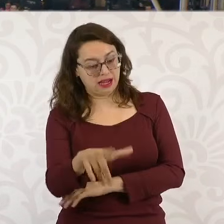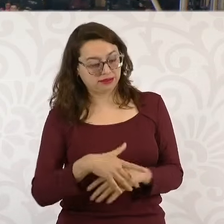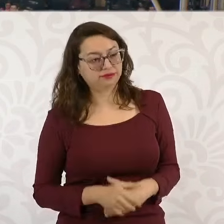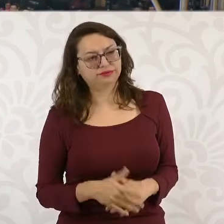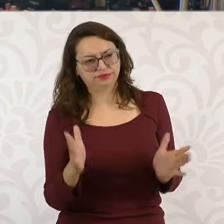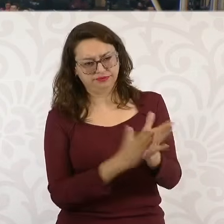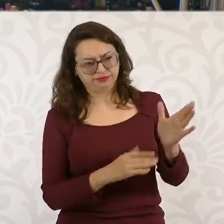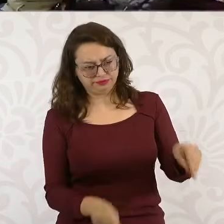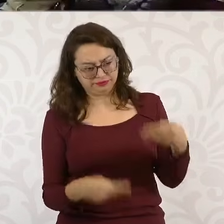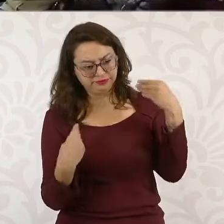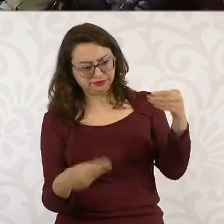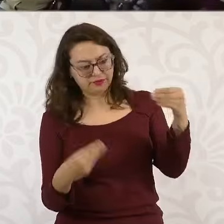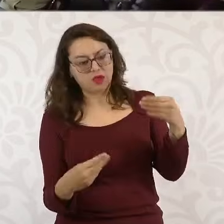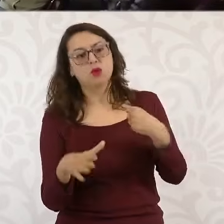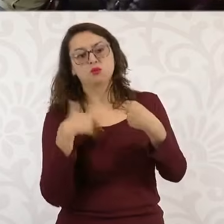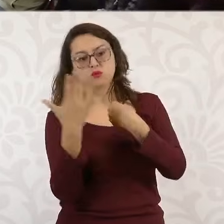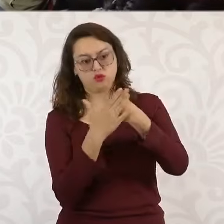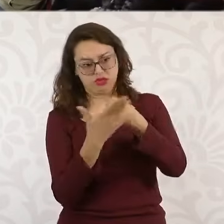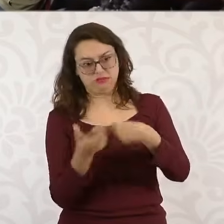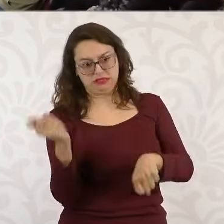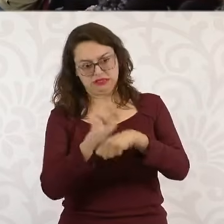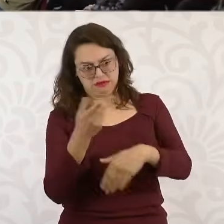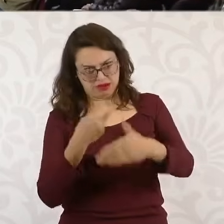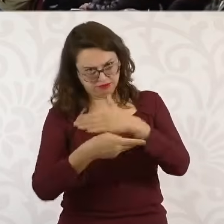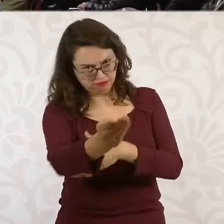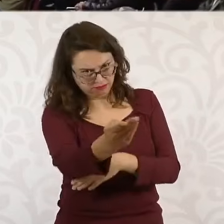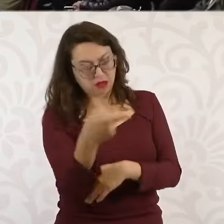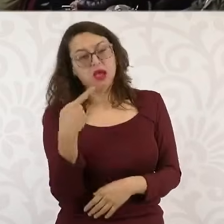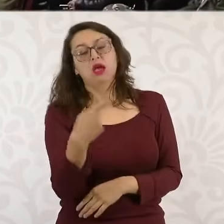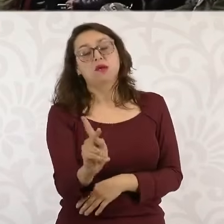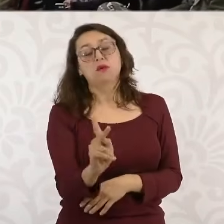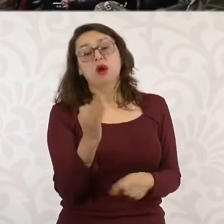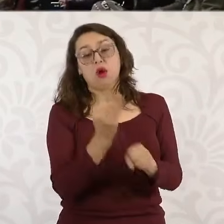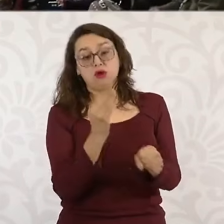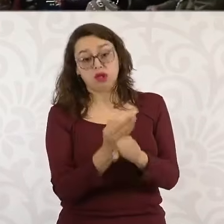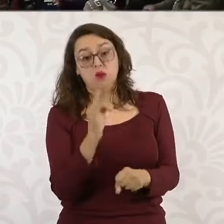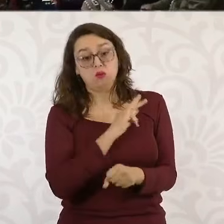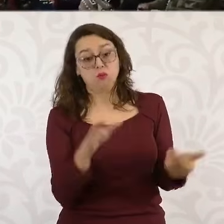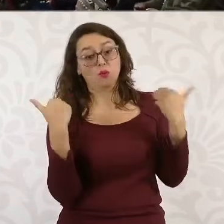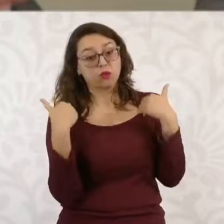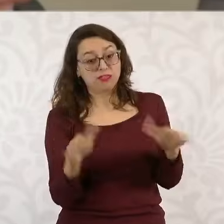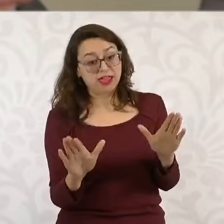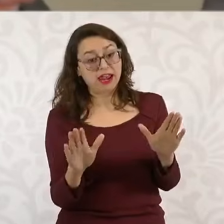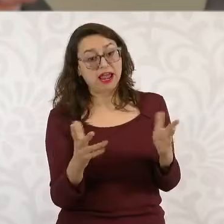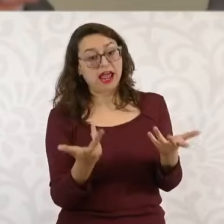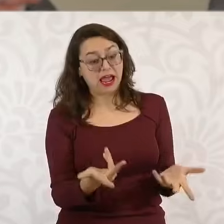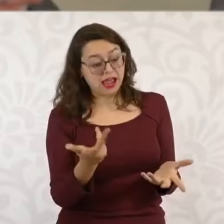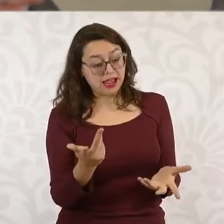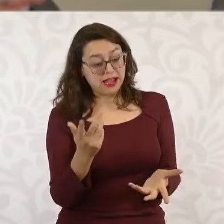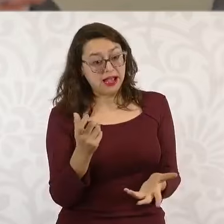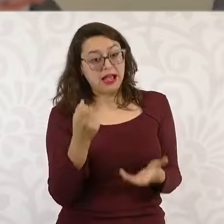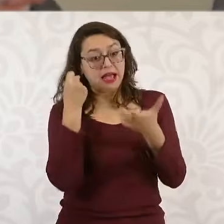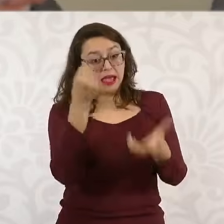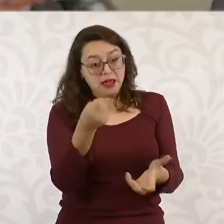envía la próxima semana, se va a conocer la próxima semana, pero que nos hiciera a grandes rasgos un desglose de cuántos recursos se le van a